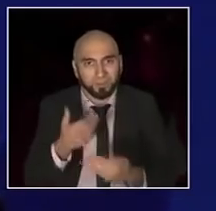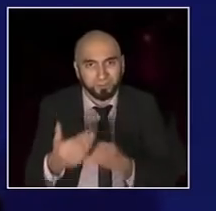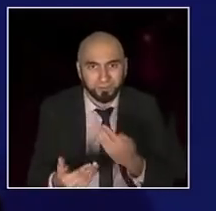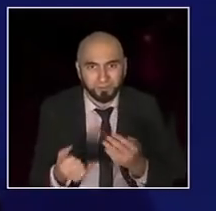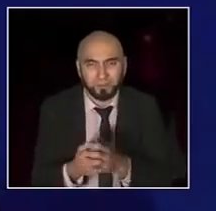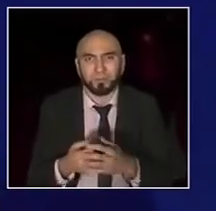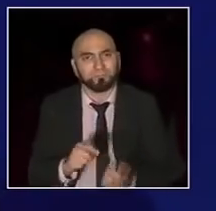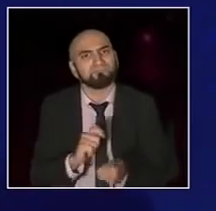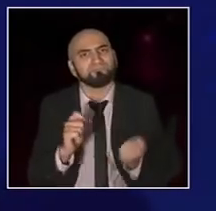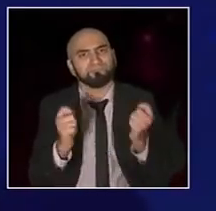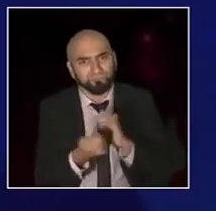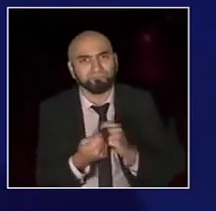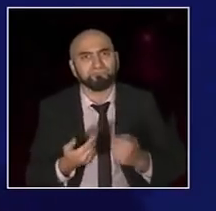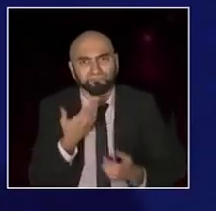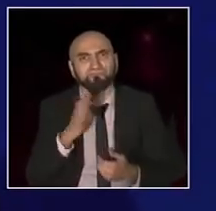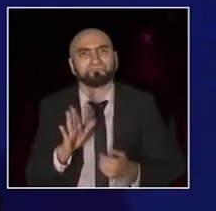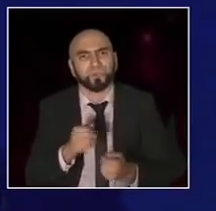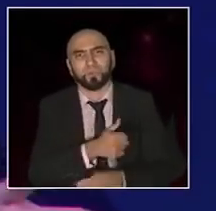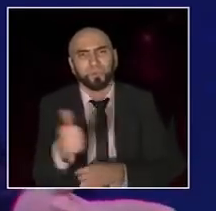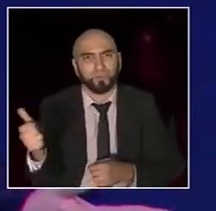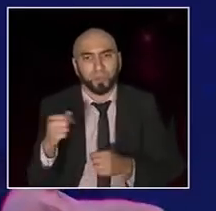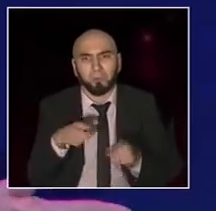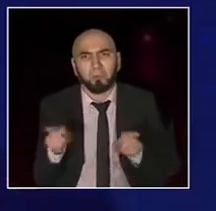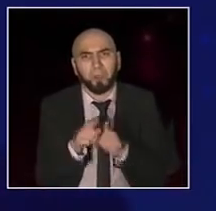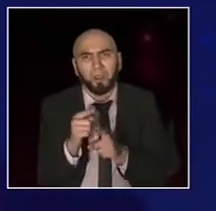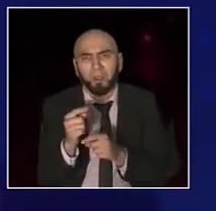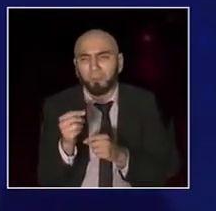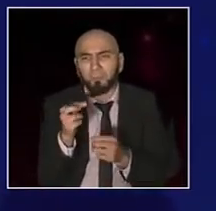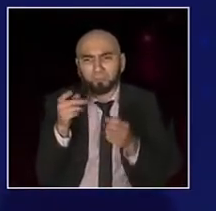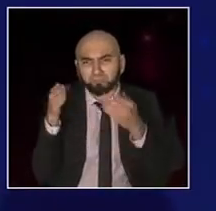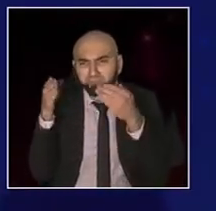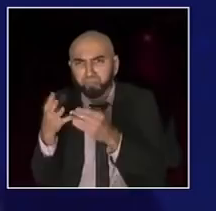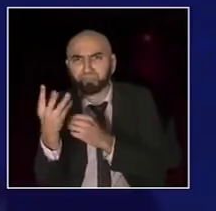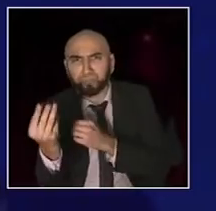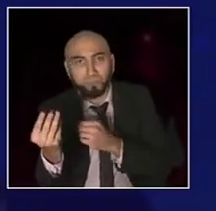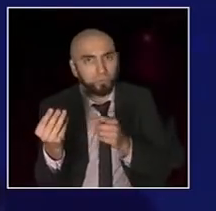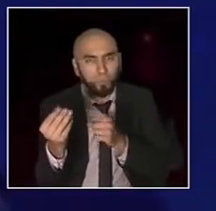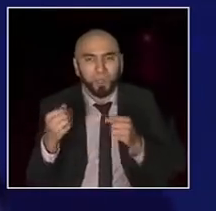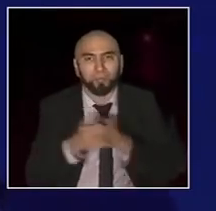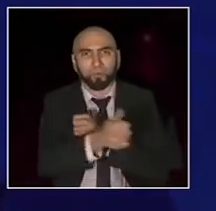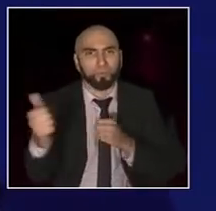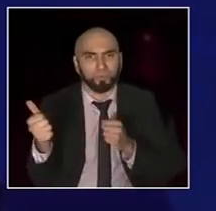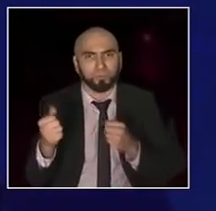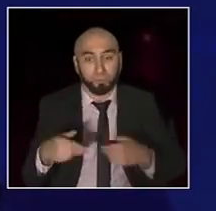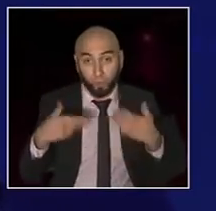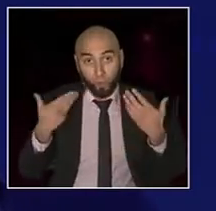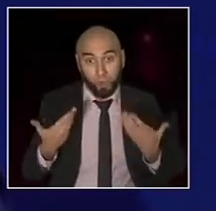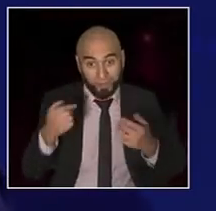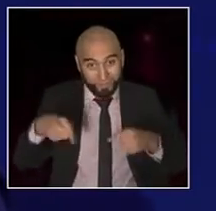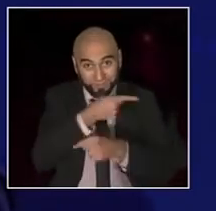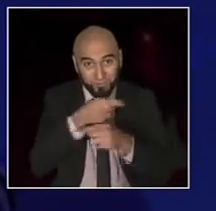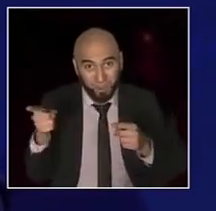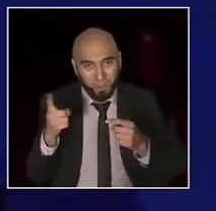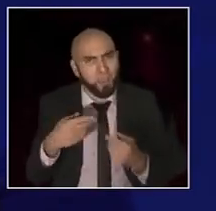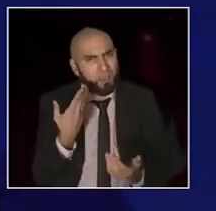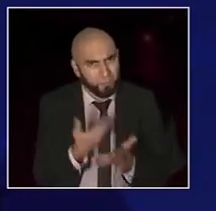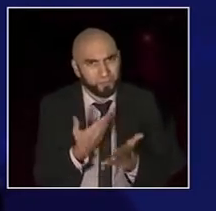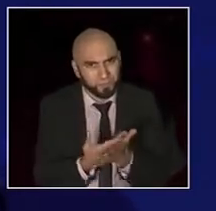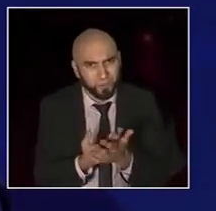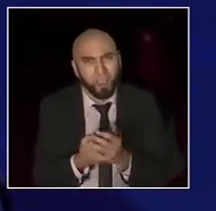se concentren en unos pocos. Estos días tendremos momentos muy provechosos. Apoyemos